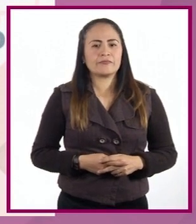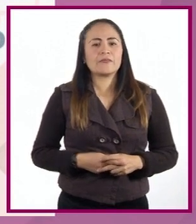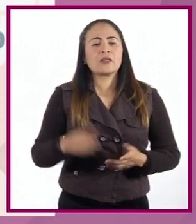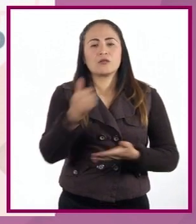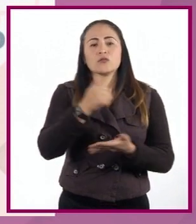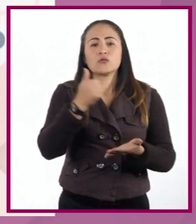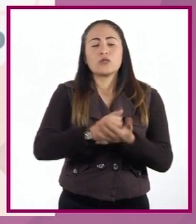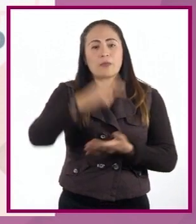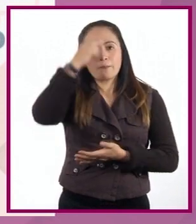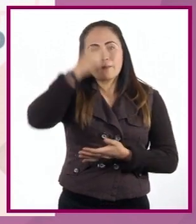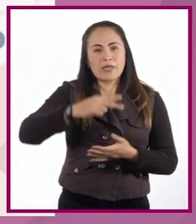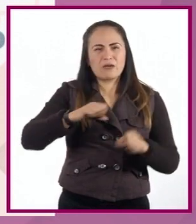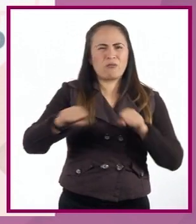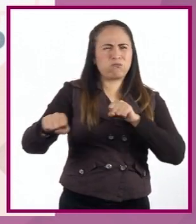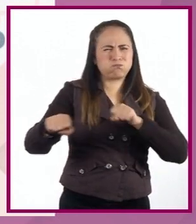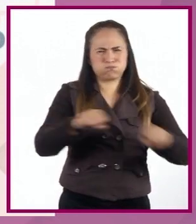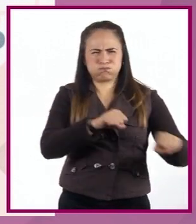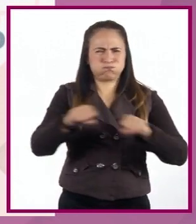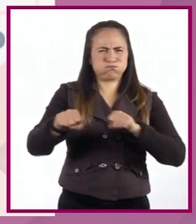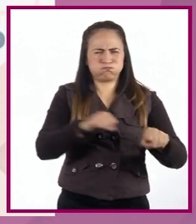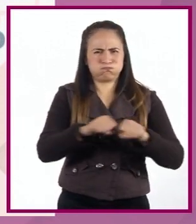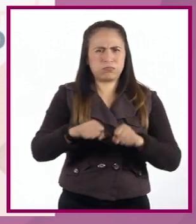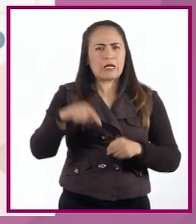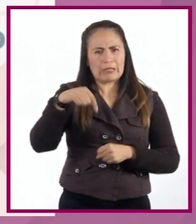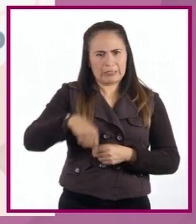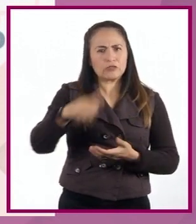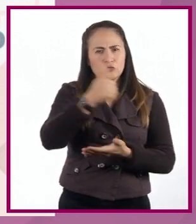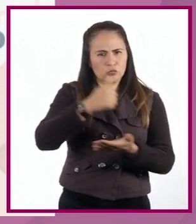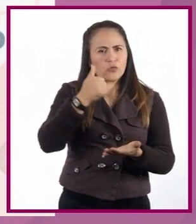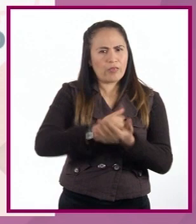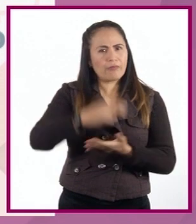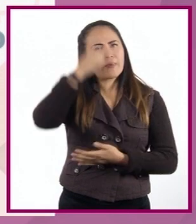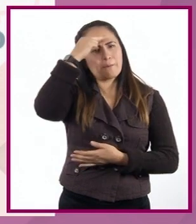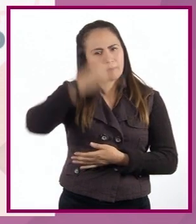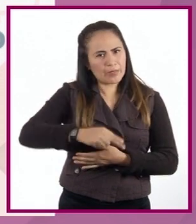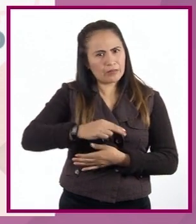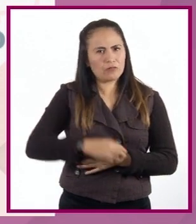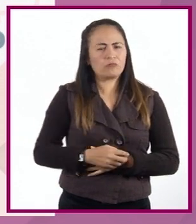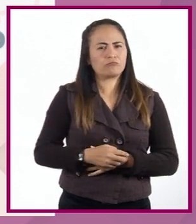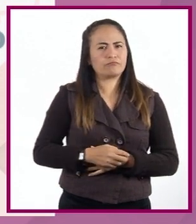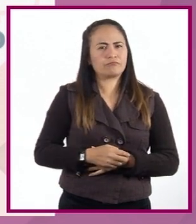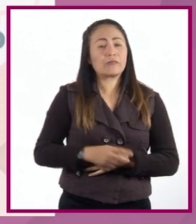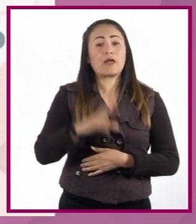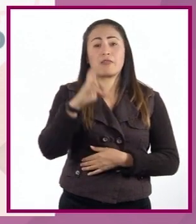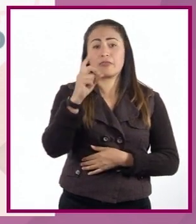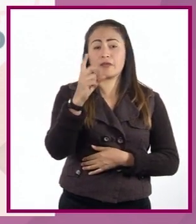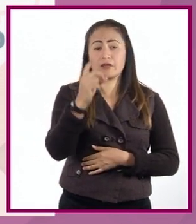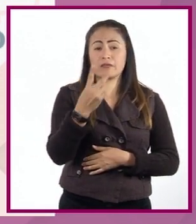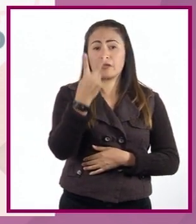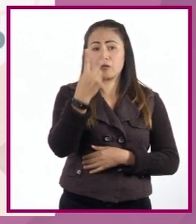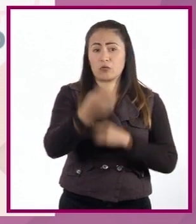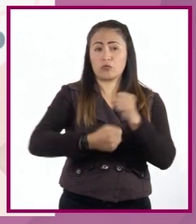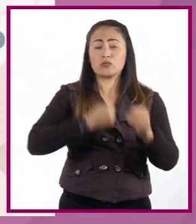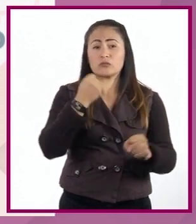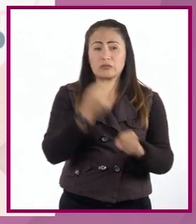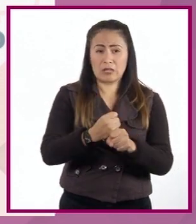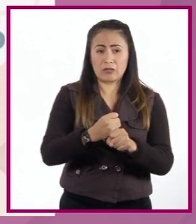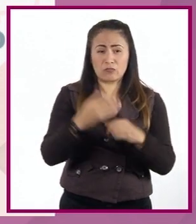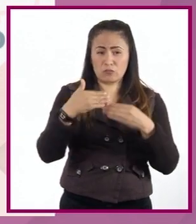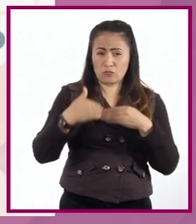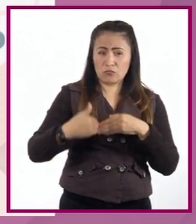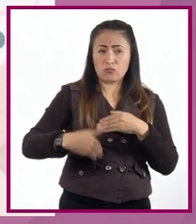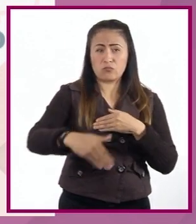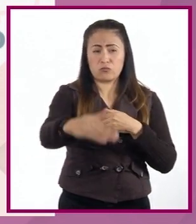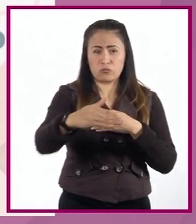Tiembla en Ciudad de México. Ciudad de México. Luego de 32 años, un sismo sacudió a la Ciudad